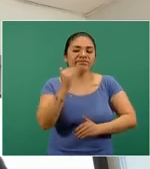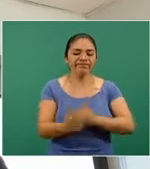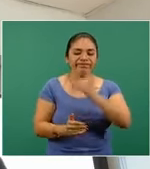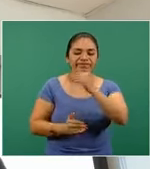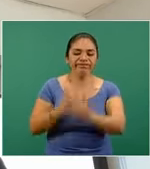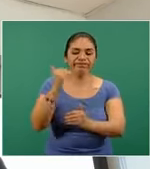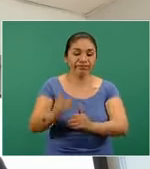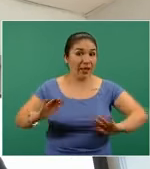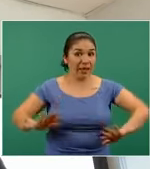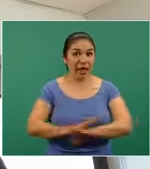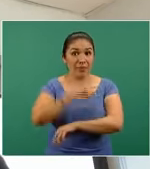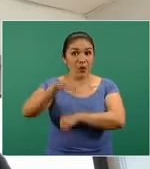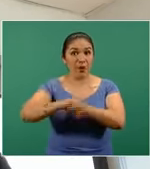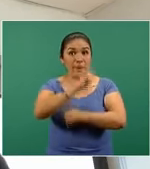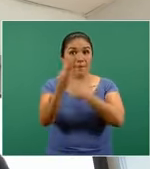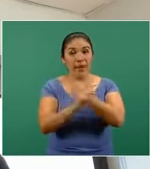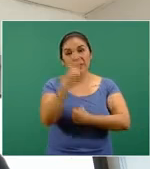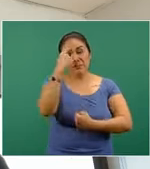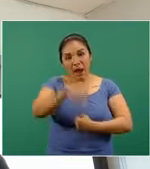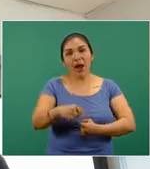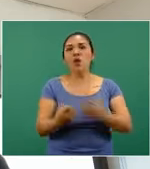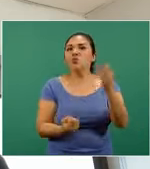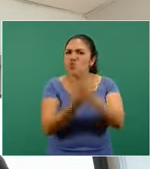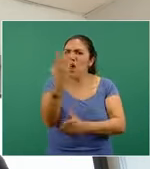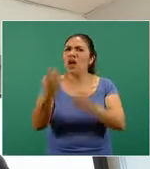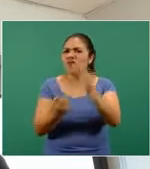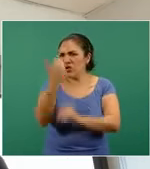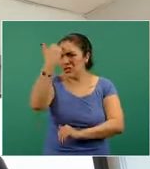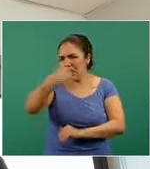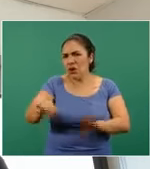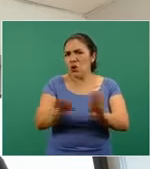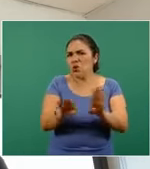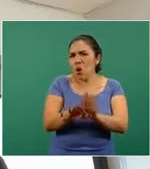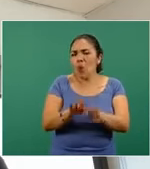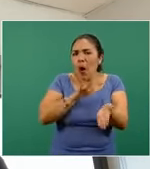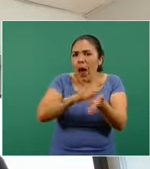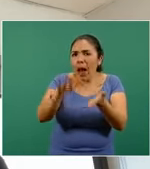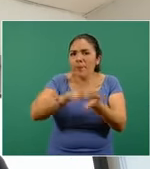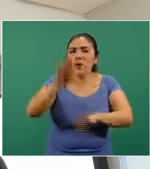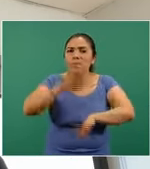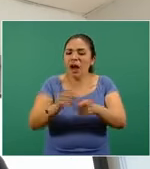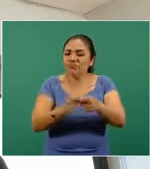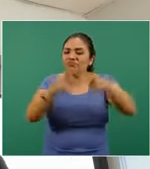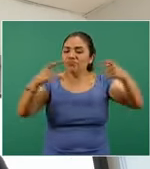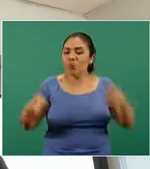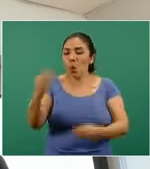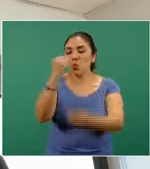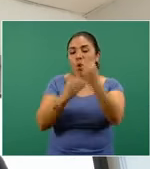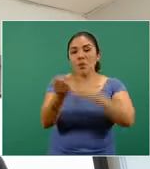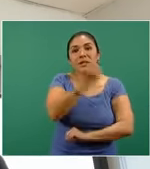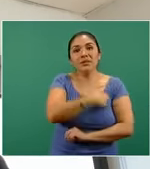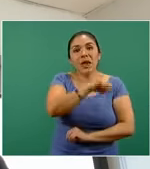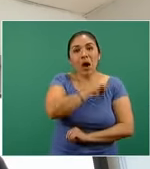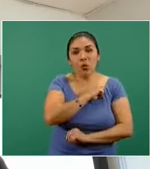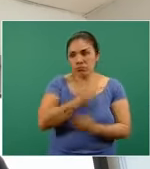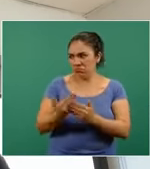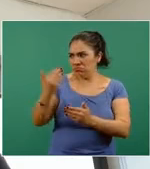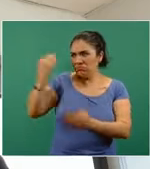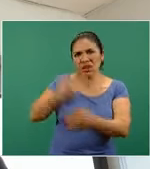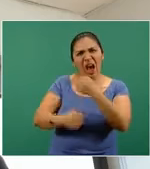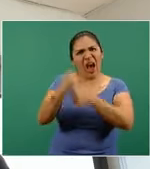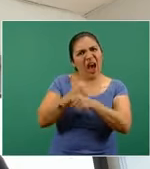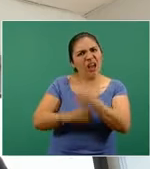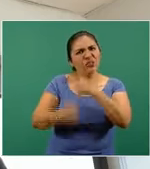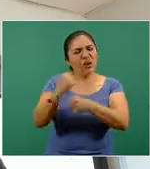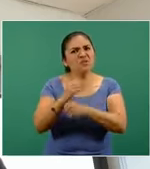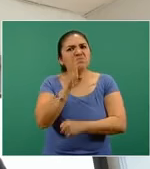como país en la adopción de medidas que apoyan la transformación de sistemas alimentarios que en las últimas décadas han promovido